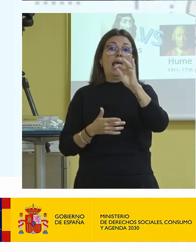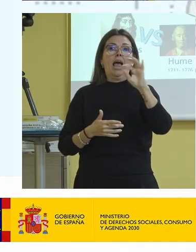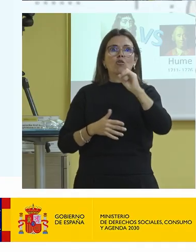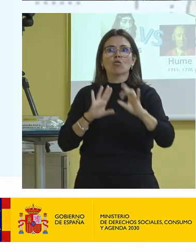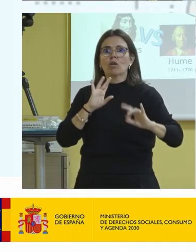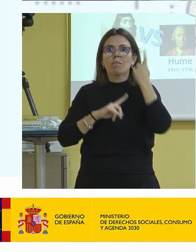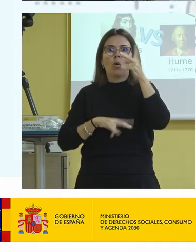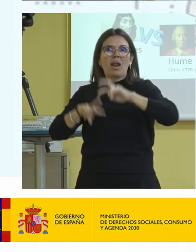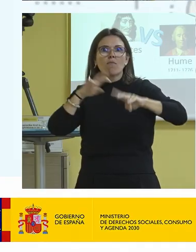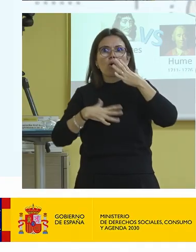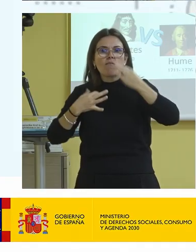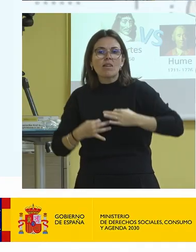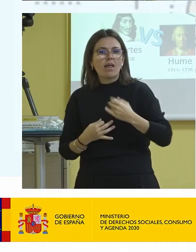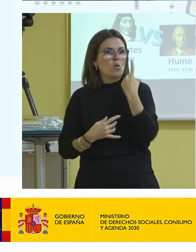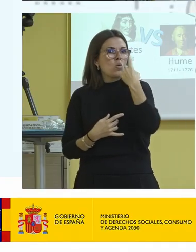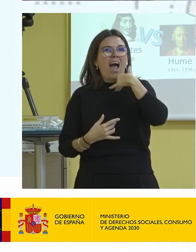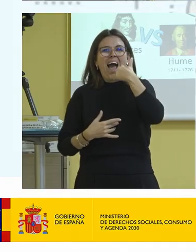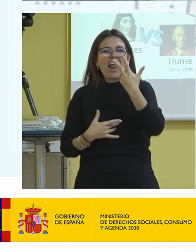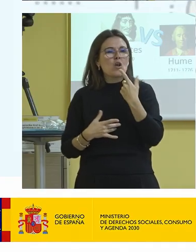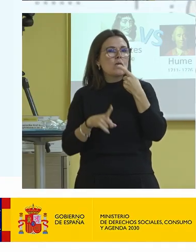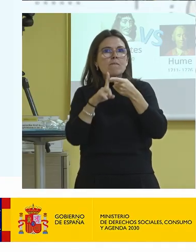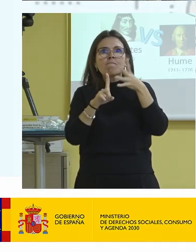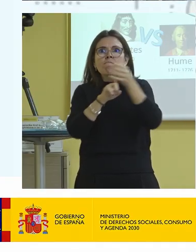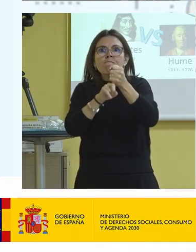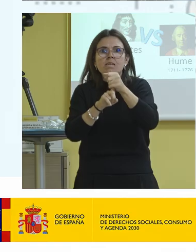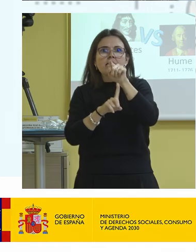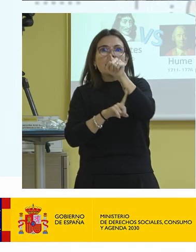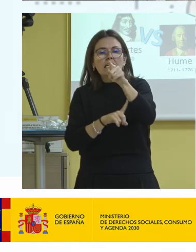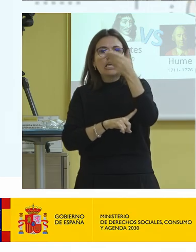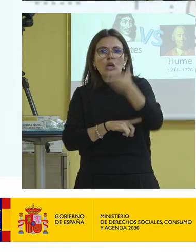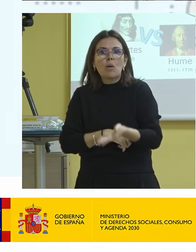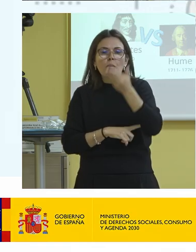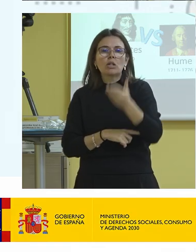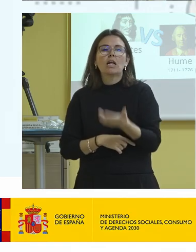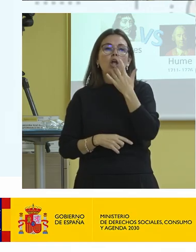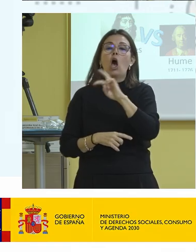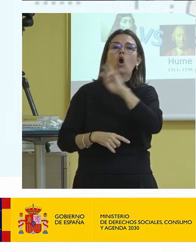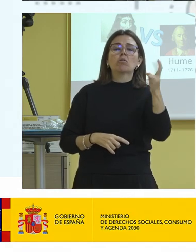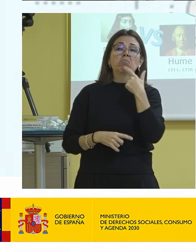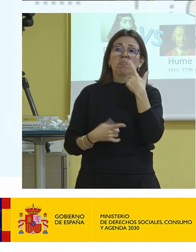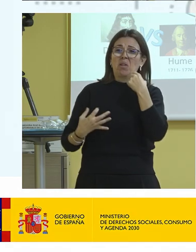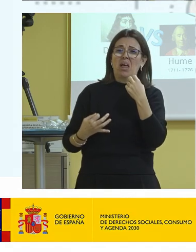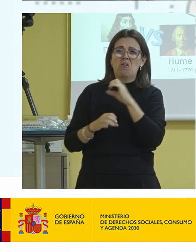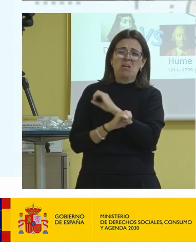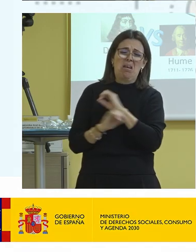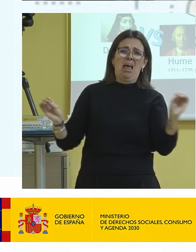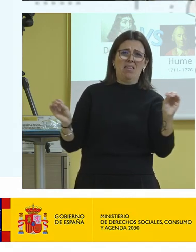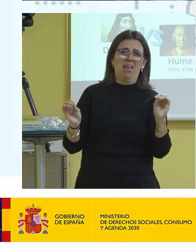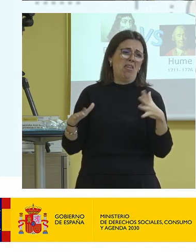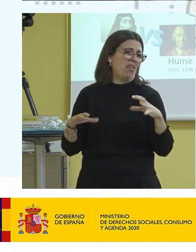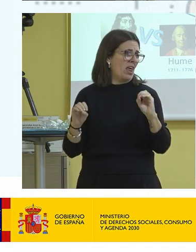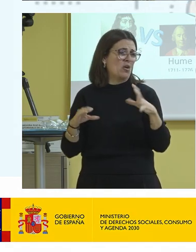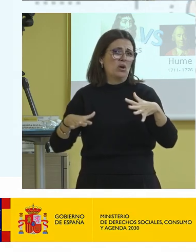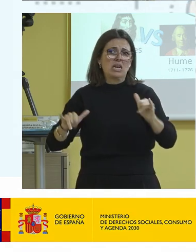para buscar una verdad absoluta, que hubiera algo a lo que agarrarme, ¿verdad? O te vas a los escépticos, no hay ninguna verdad. No hay ninguna verdad